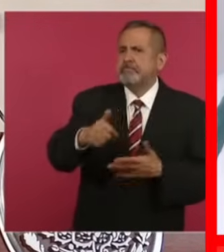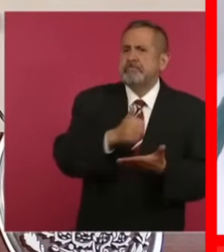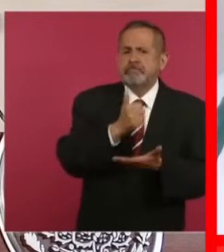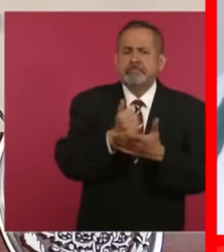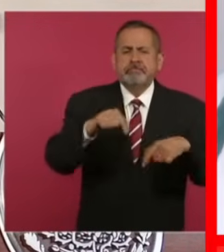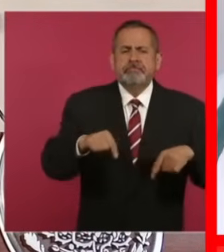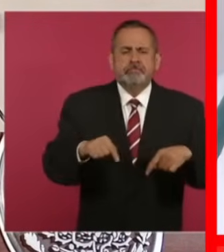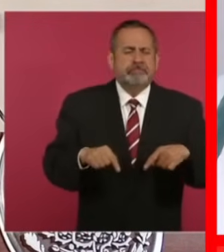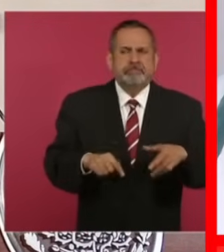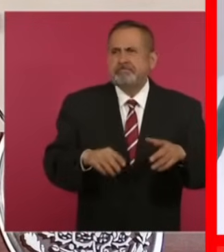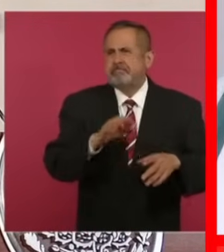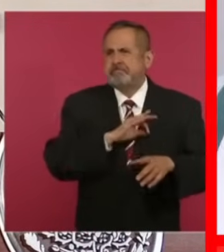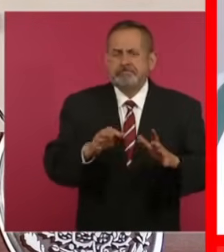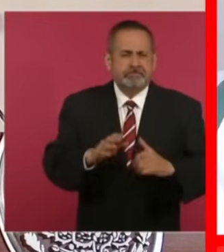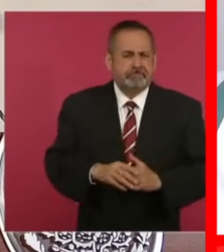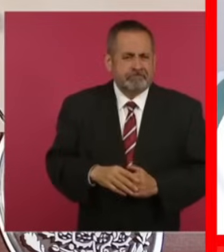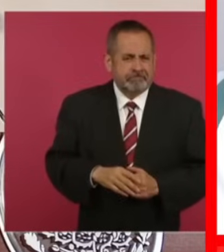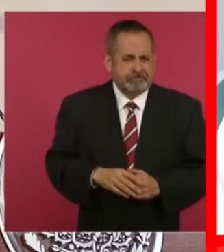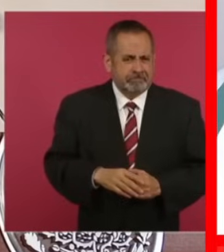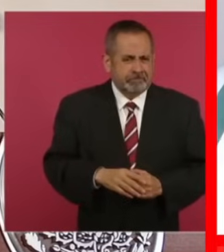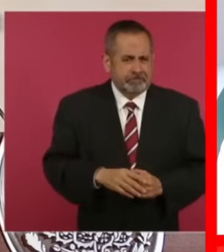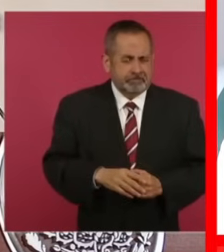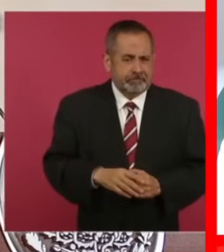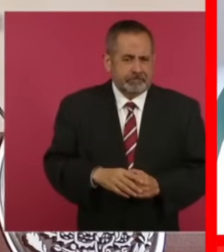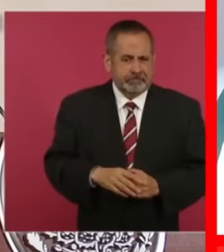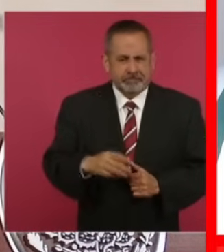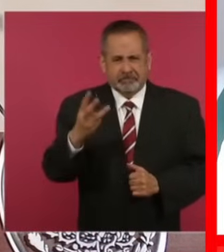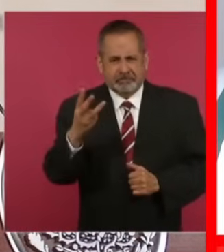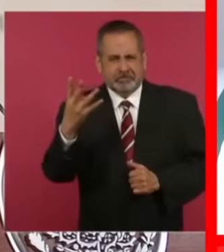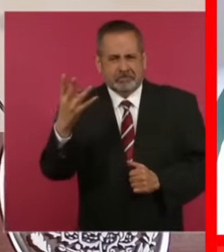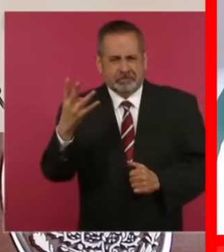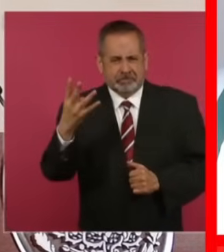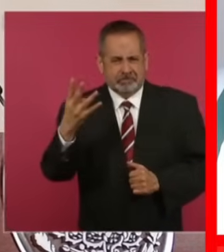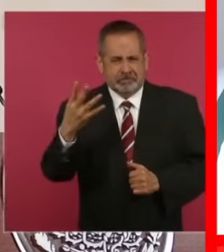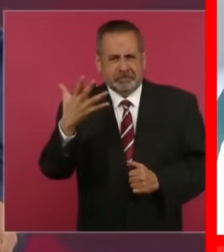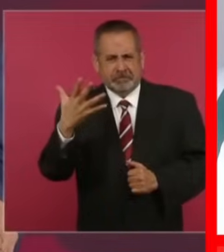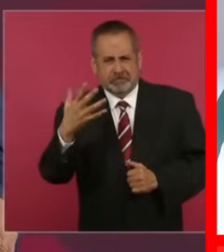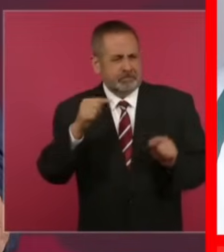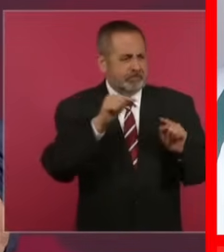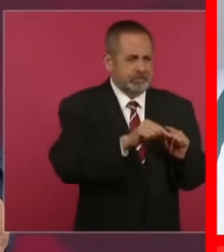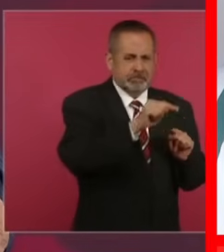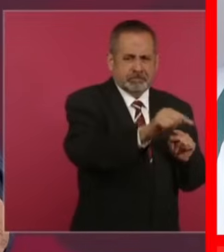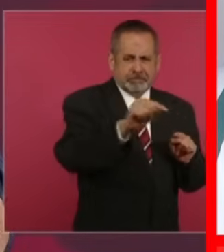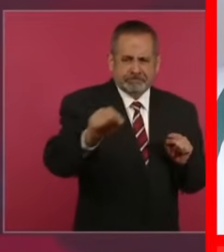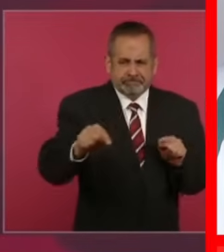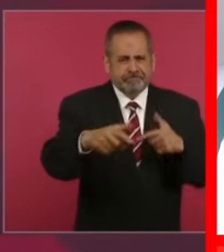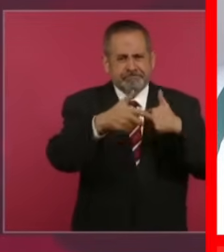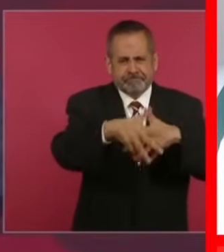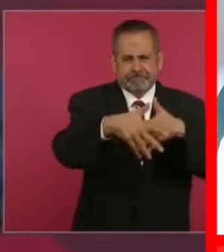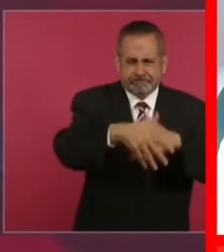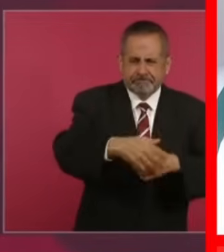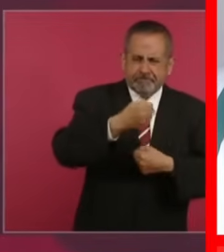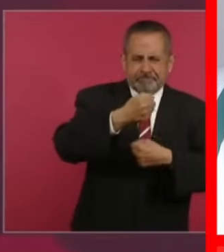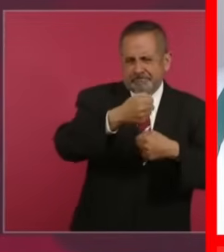ciudad pues como tres cuatro cinco manifestaciones este